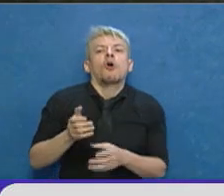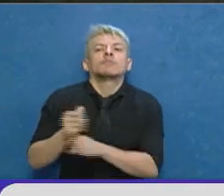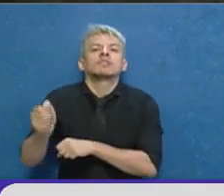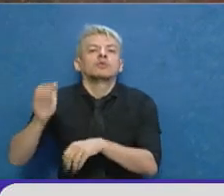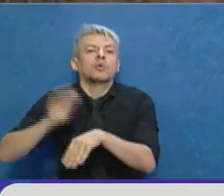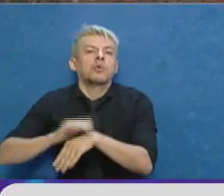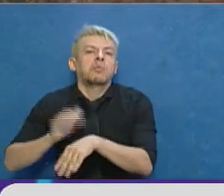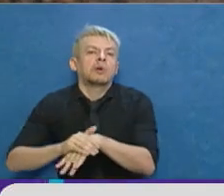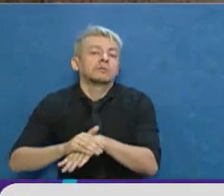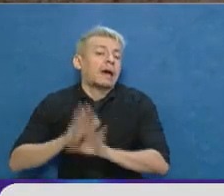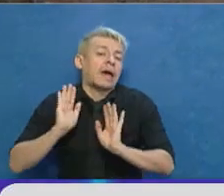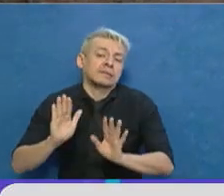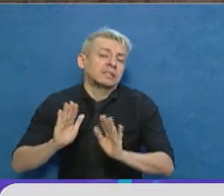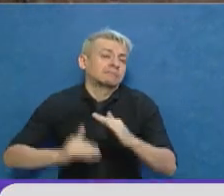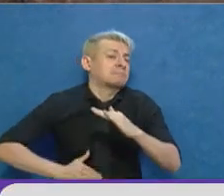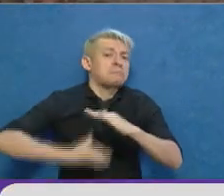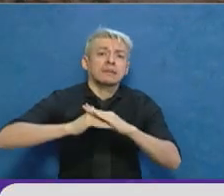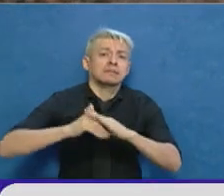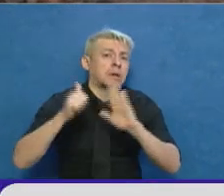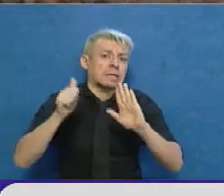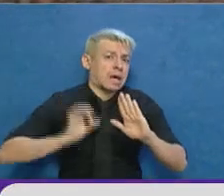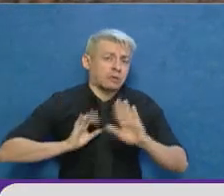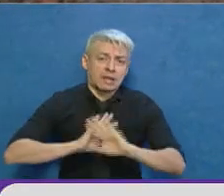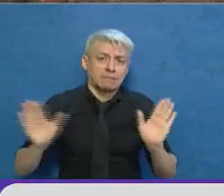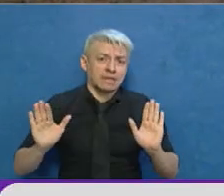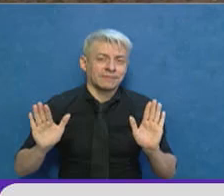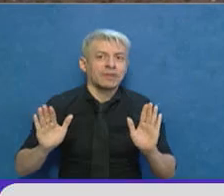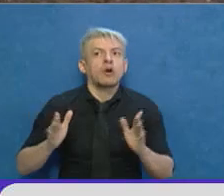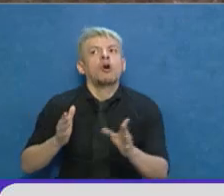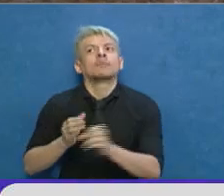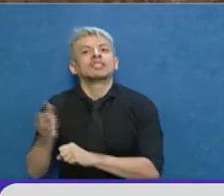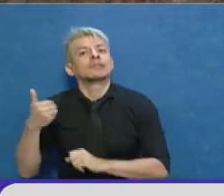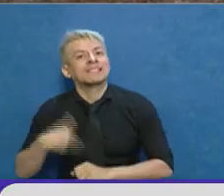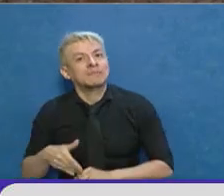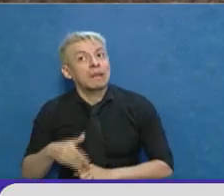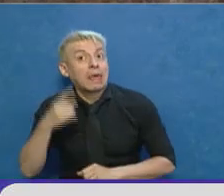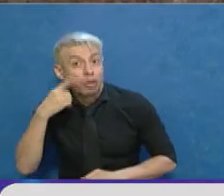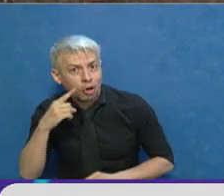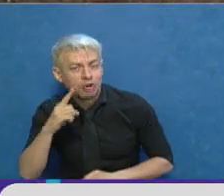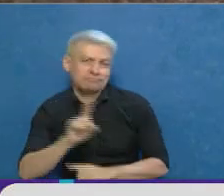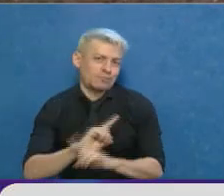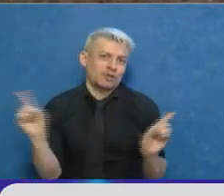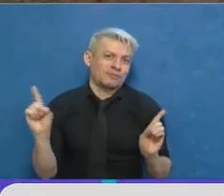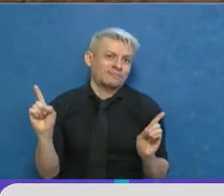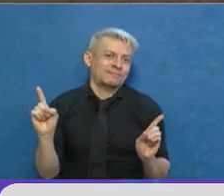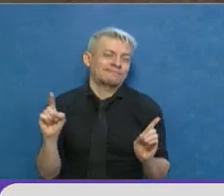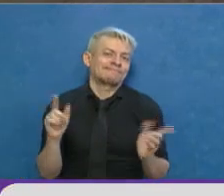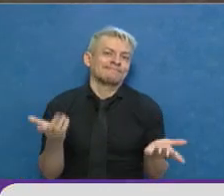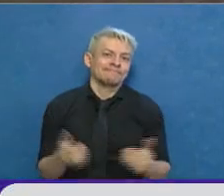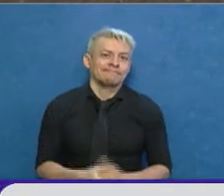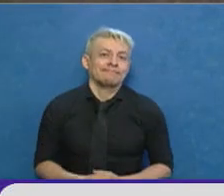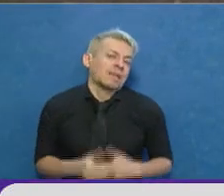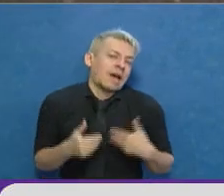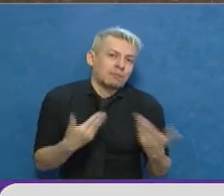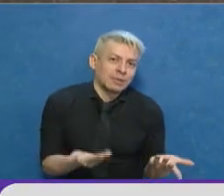caer dentro de esa norma y no dentro del homicidio simple cometido con dolo eventual. De manera tal que